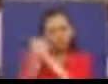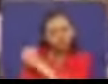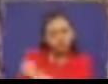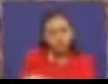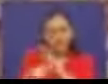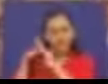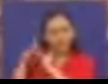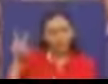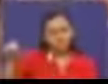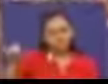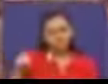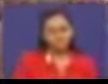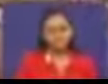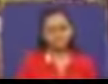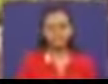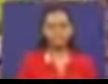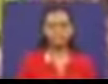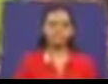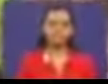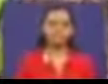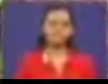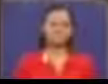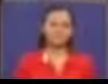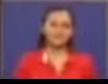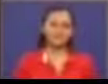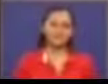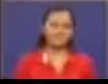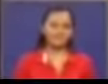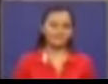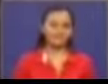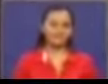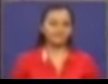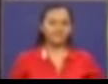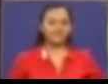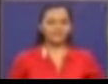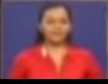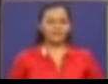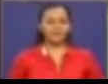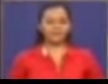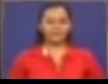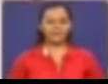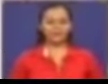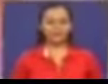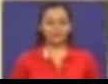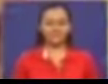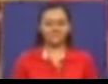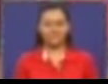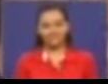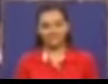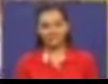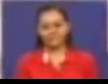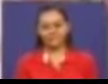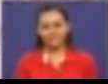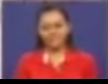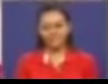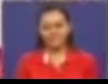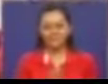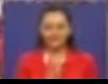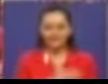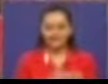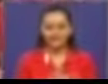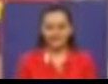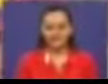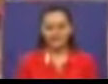ponemos asfalto y concreto. Los que construimos el Ecuador nuevo. Somos la patria recuperada.